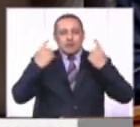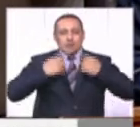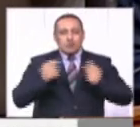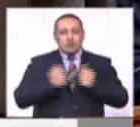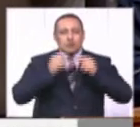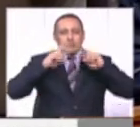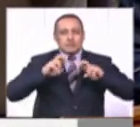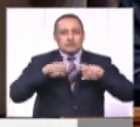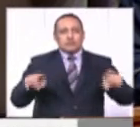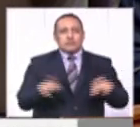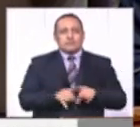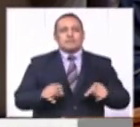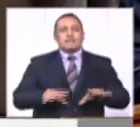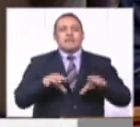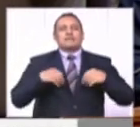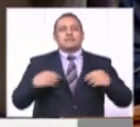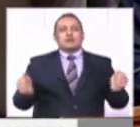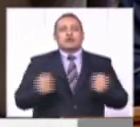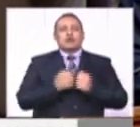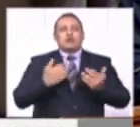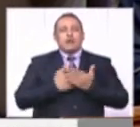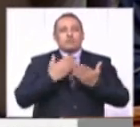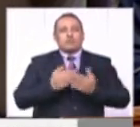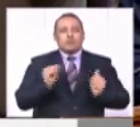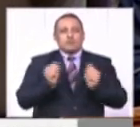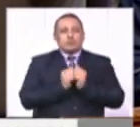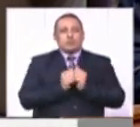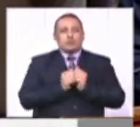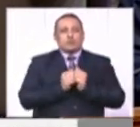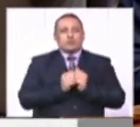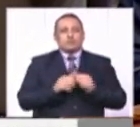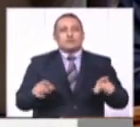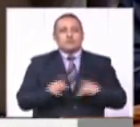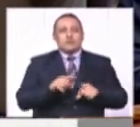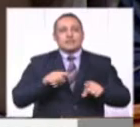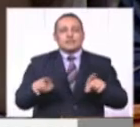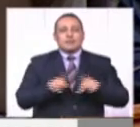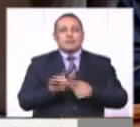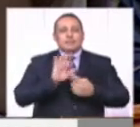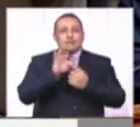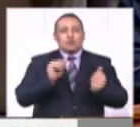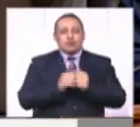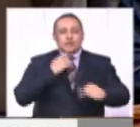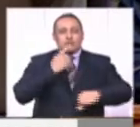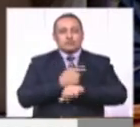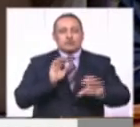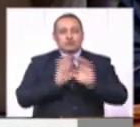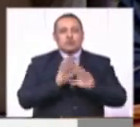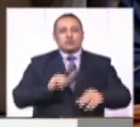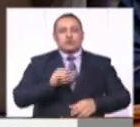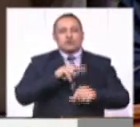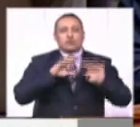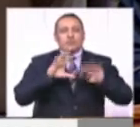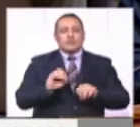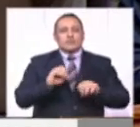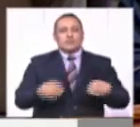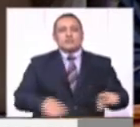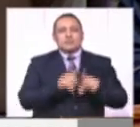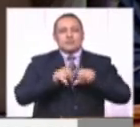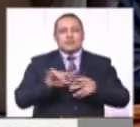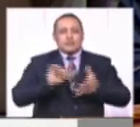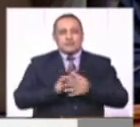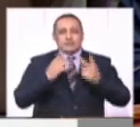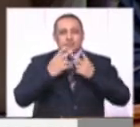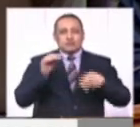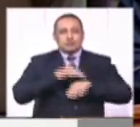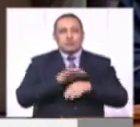investigación y se admiten los medios de prueba los medios probatorios ofrecidos en la denuncia constitucional 290 además de